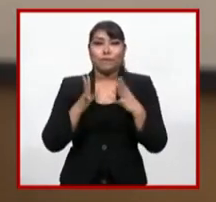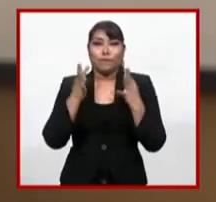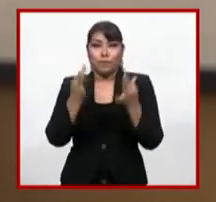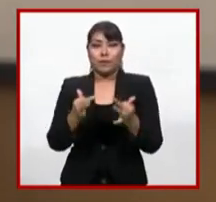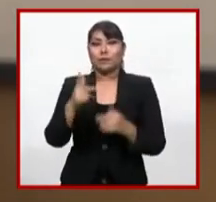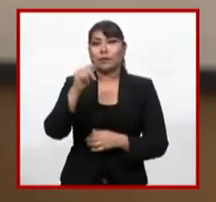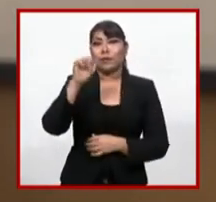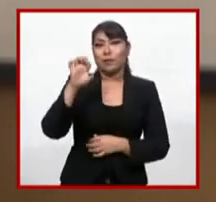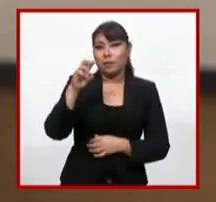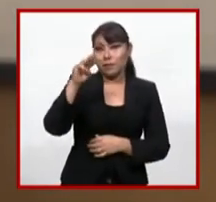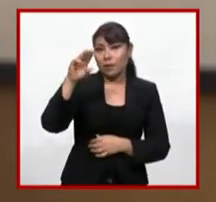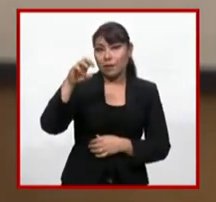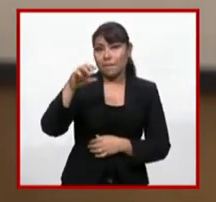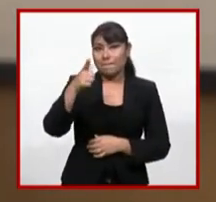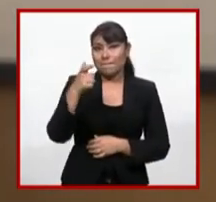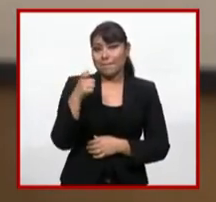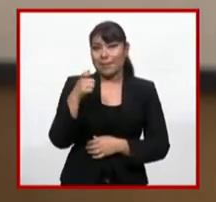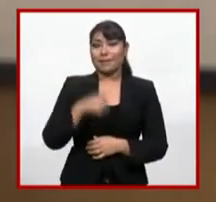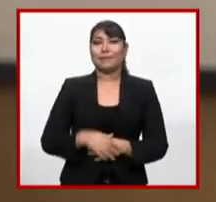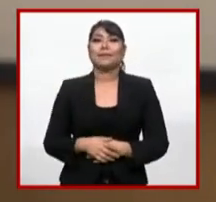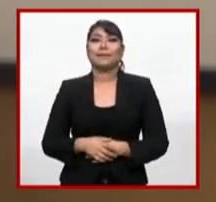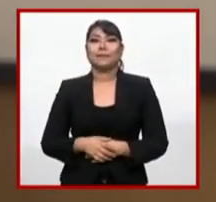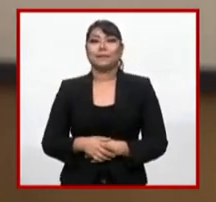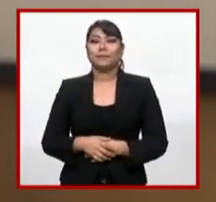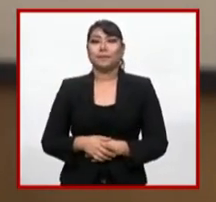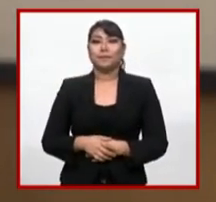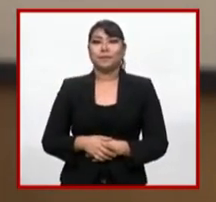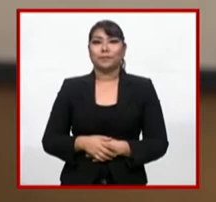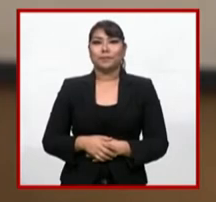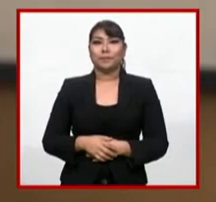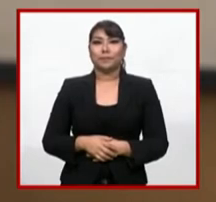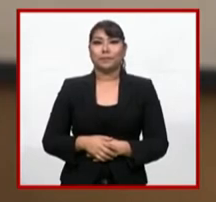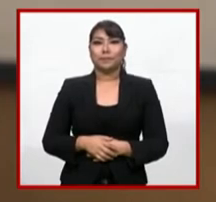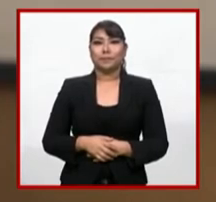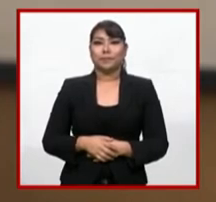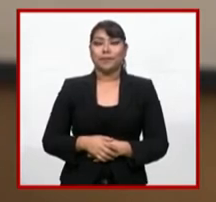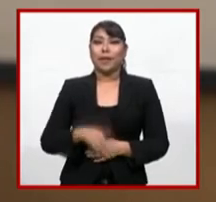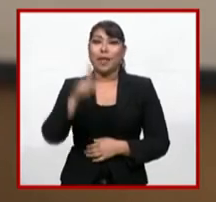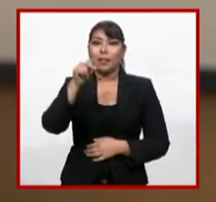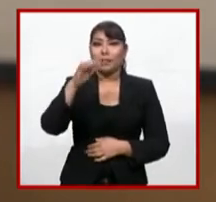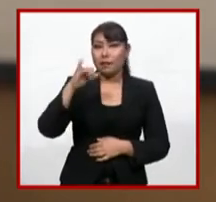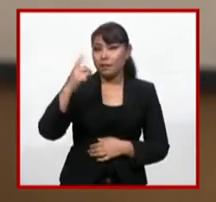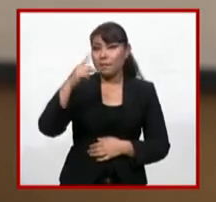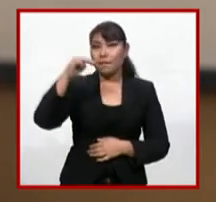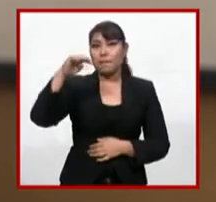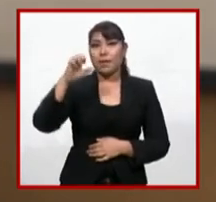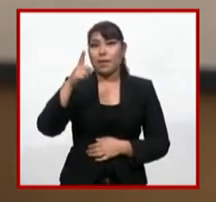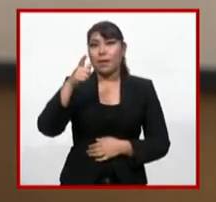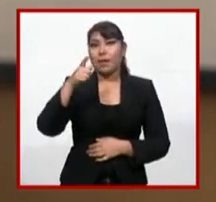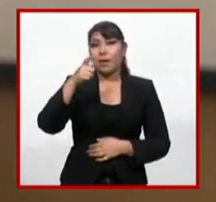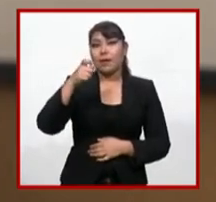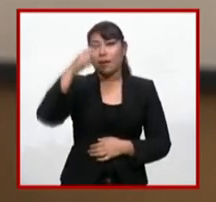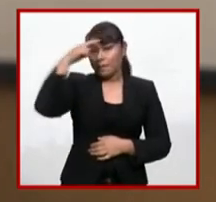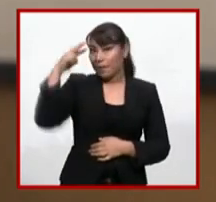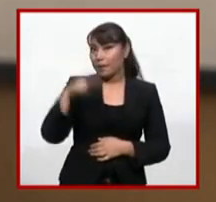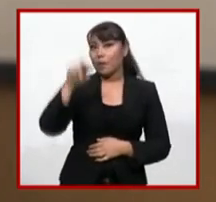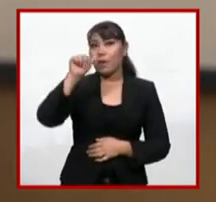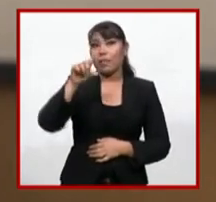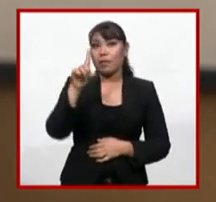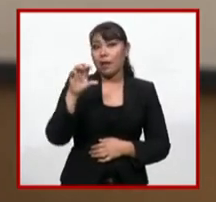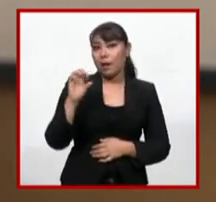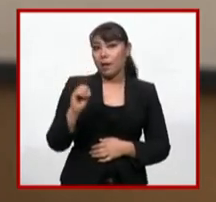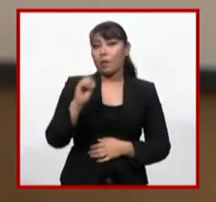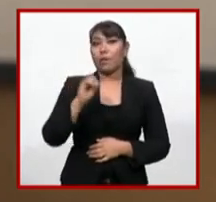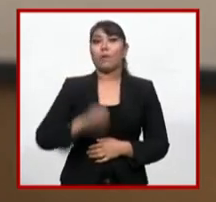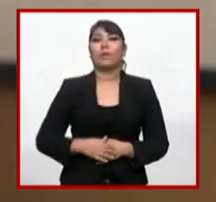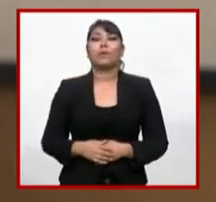Telmex, a Sonrisas Oaxaqueñas, a Paquetenutras, a Ecoestufas, a FIC México, a ADO, a la Fundación Hogares, a Kimberly